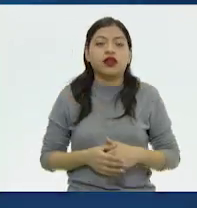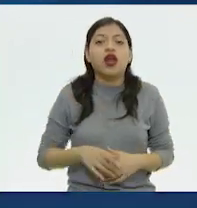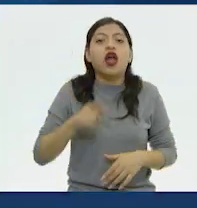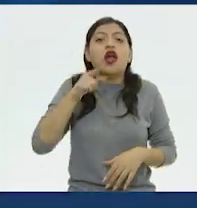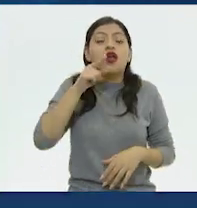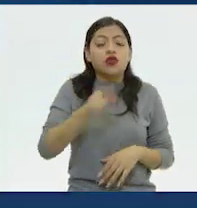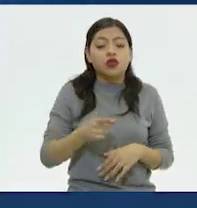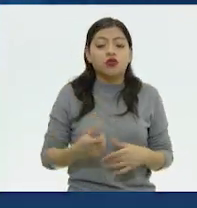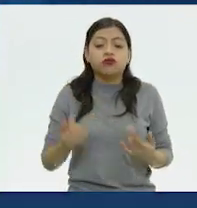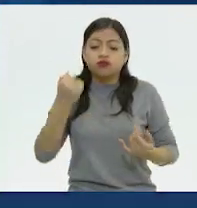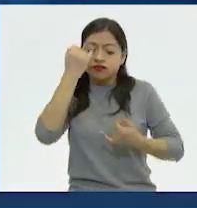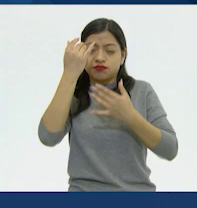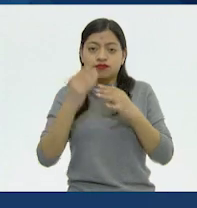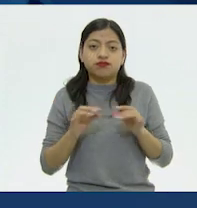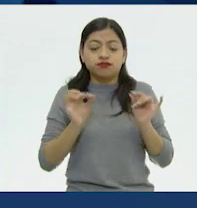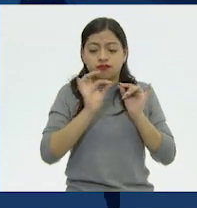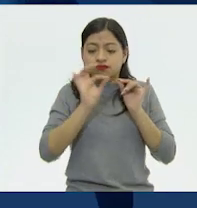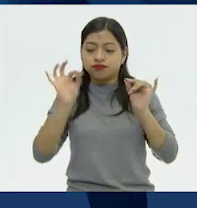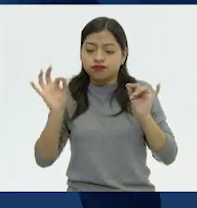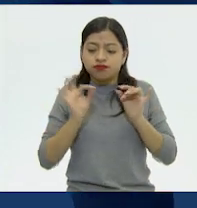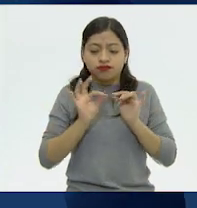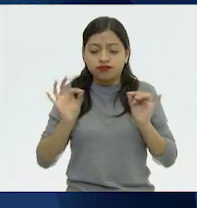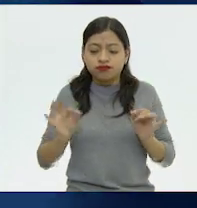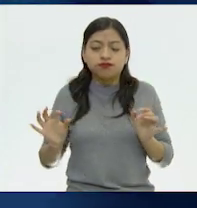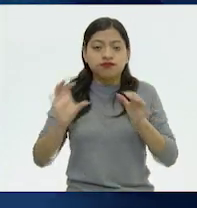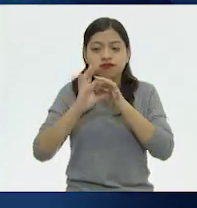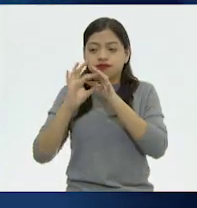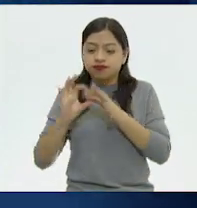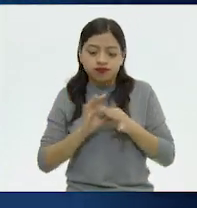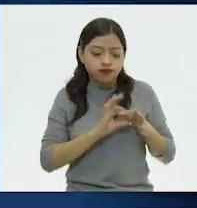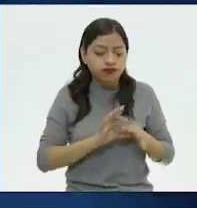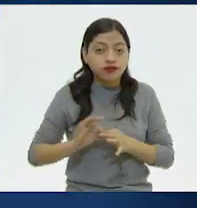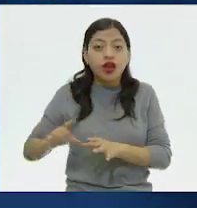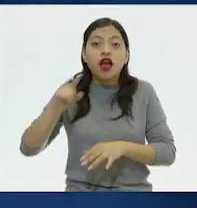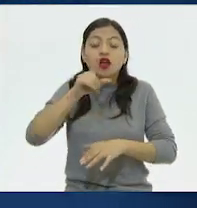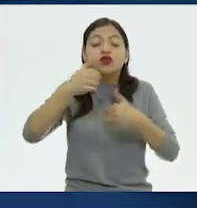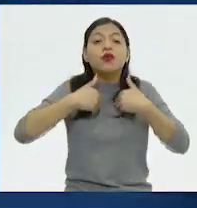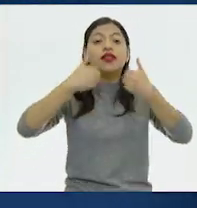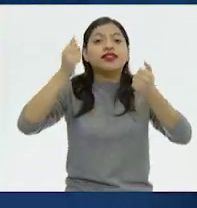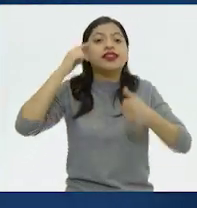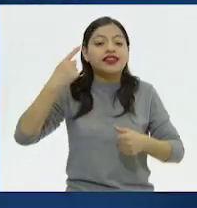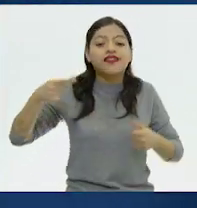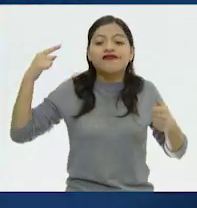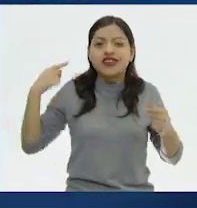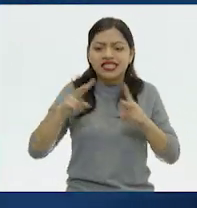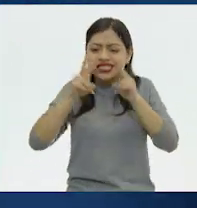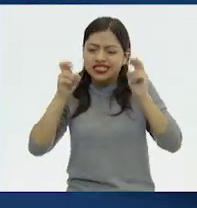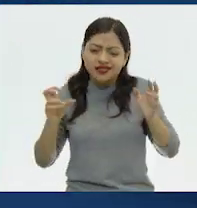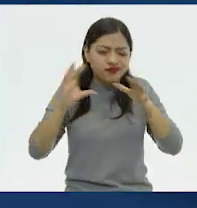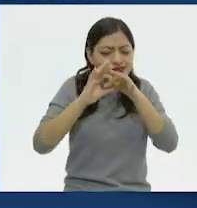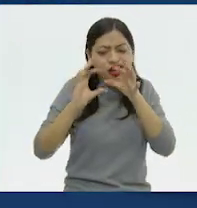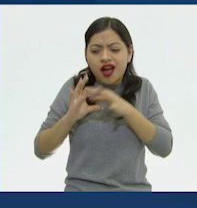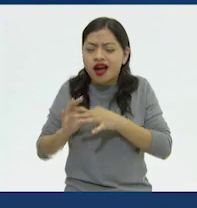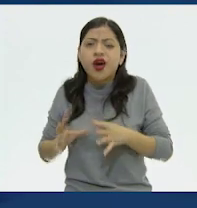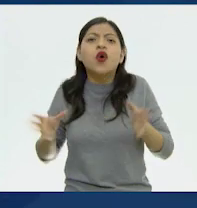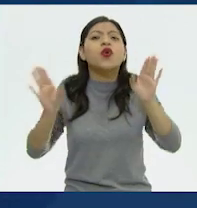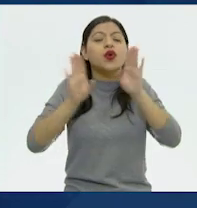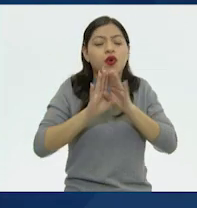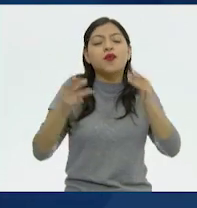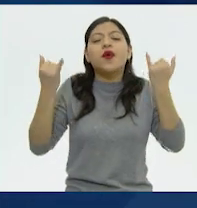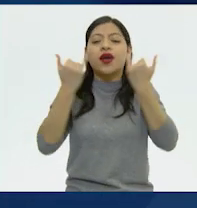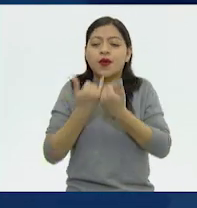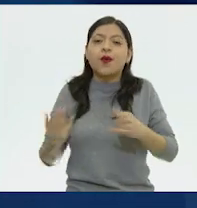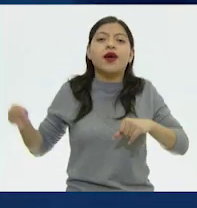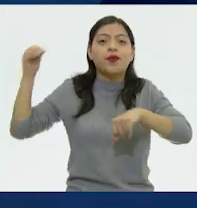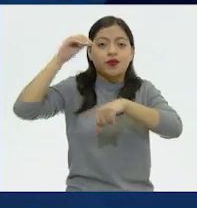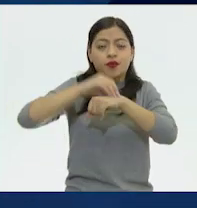se vinculan por medio de flechas o líneas. De esta manera, resulta más sencillo comprender la relación entre ellos. Y pueden